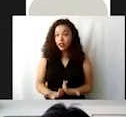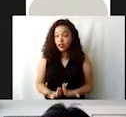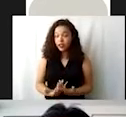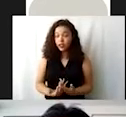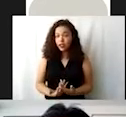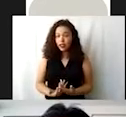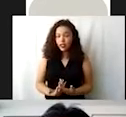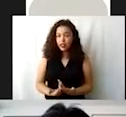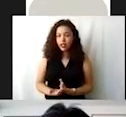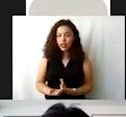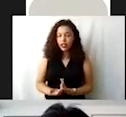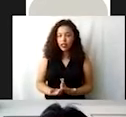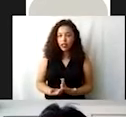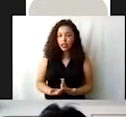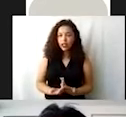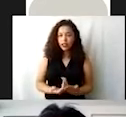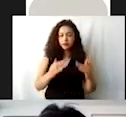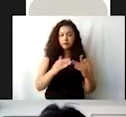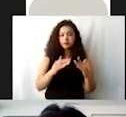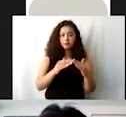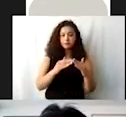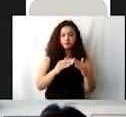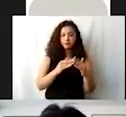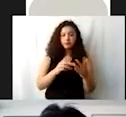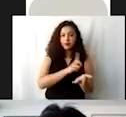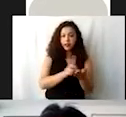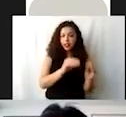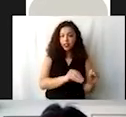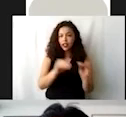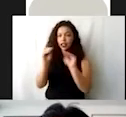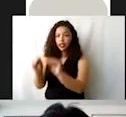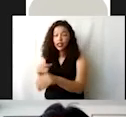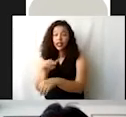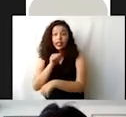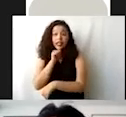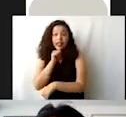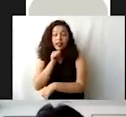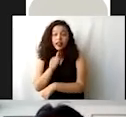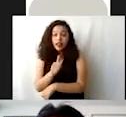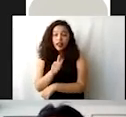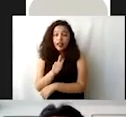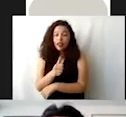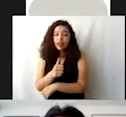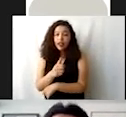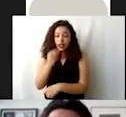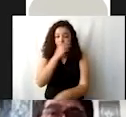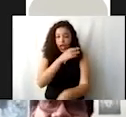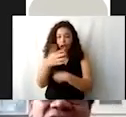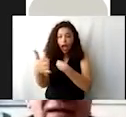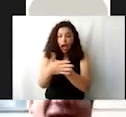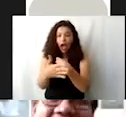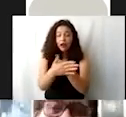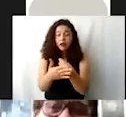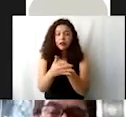El cambio de domicilio no va a surtir efectos, ¿sí? O sea, la sola presentación del aviso no surte